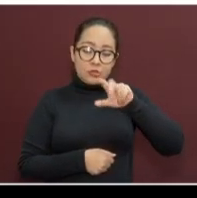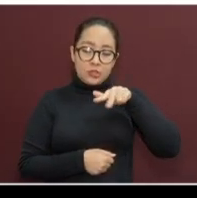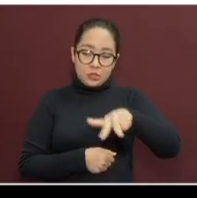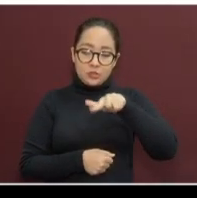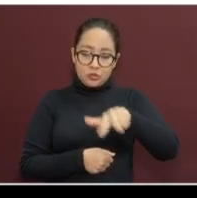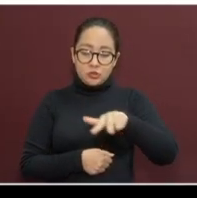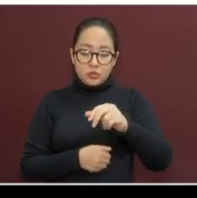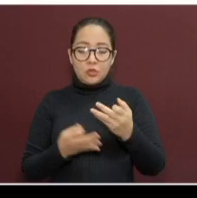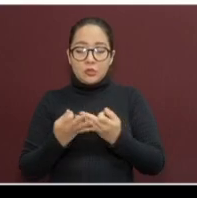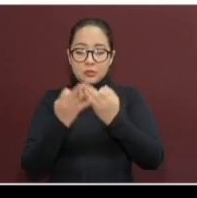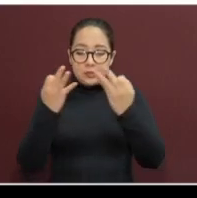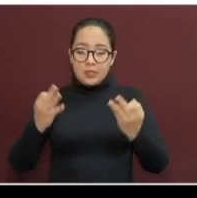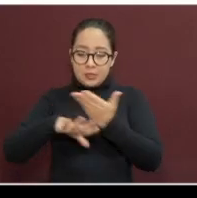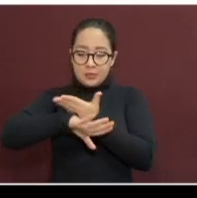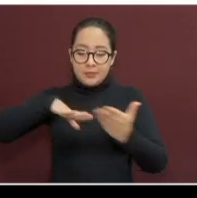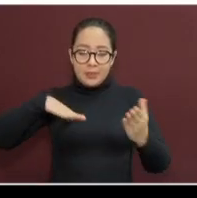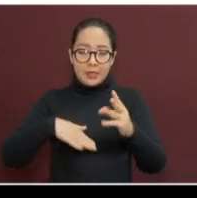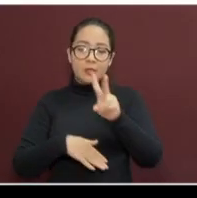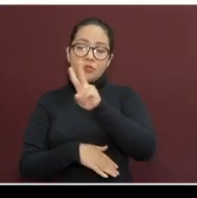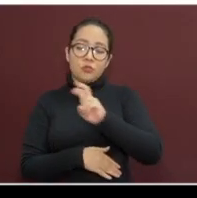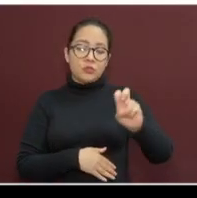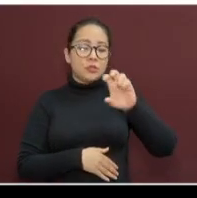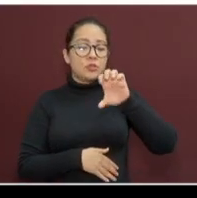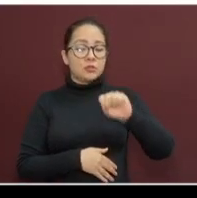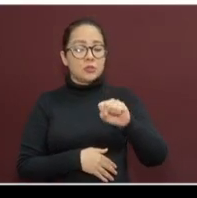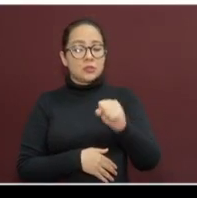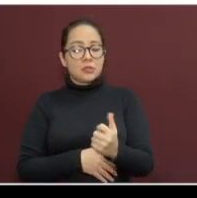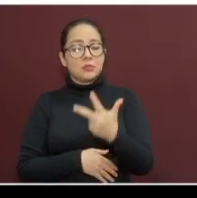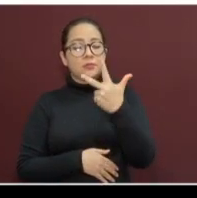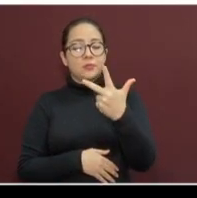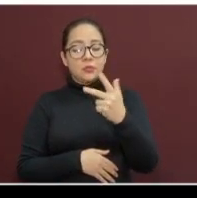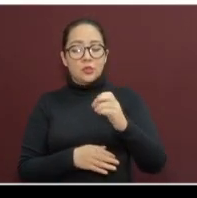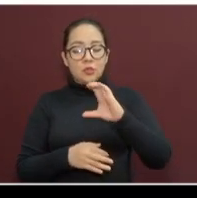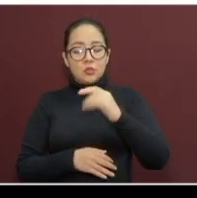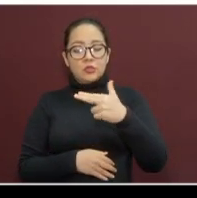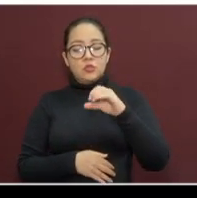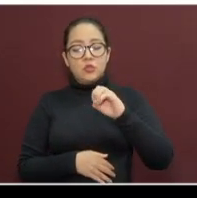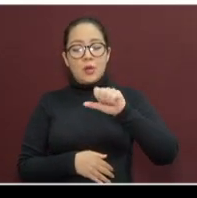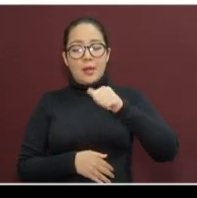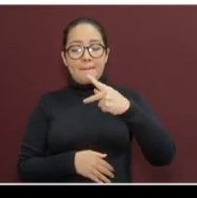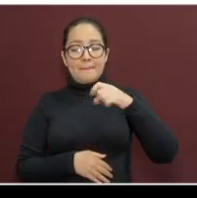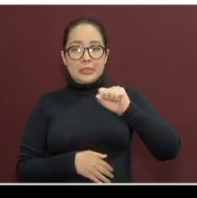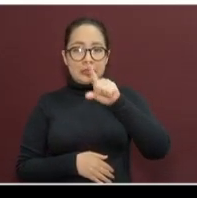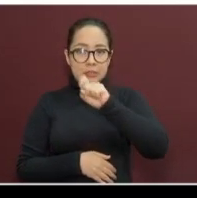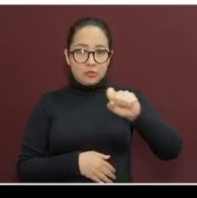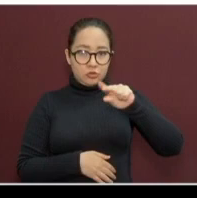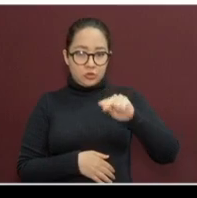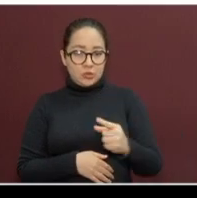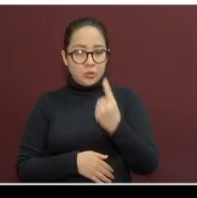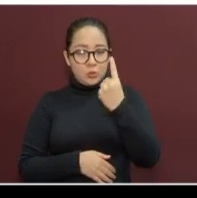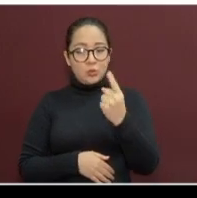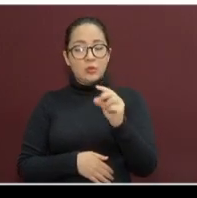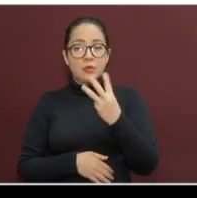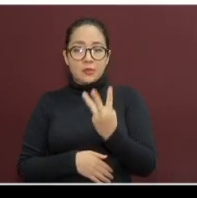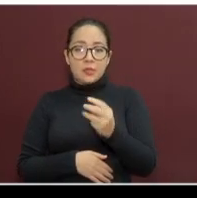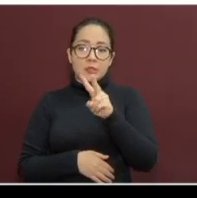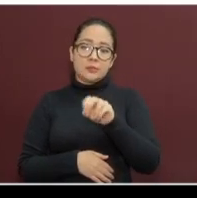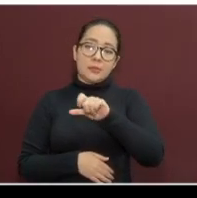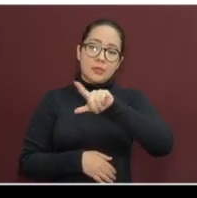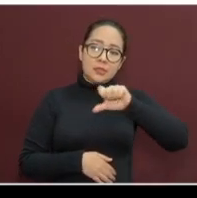tierra blanca con 268 las choapas 181 tres valles